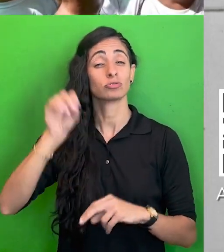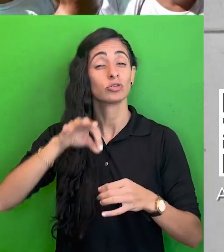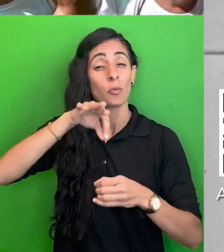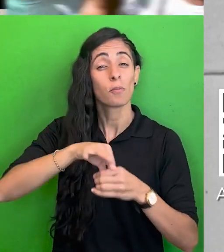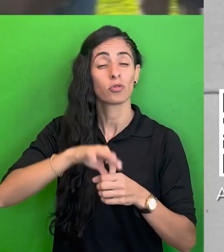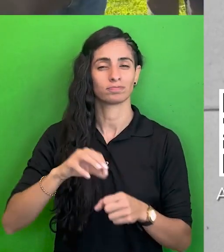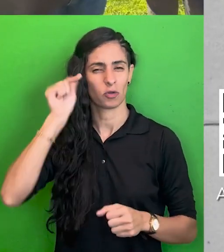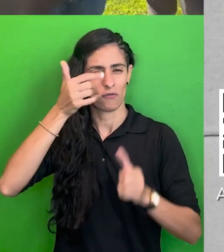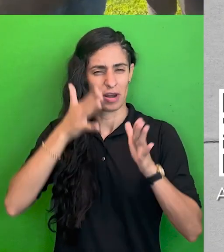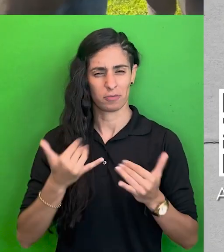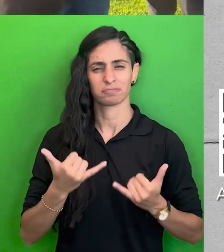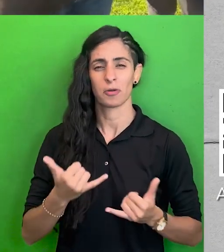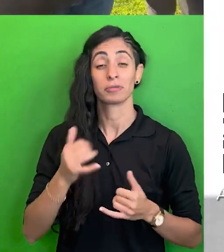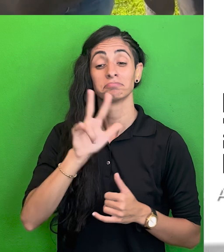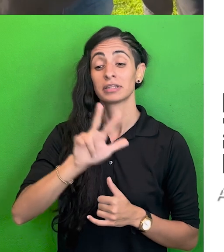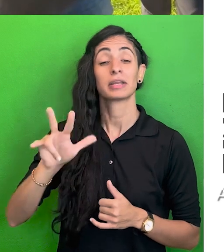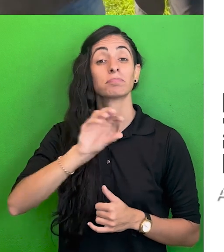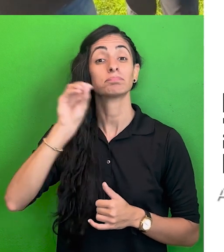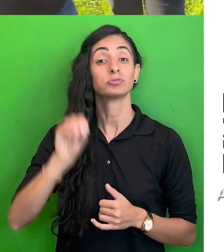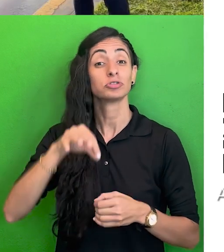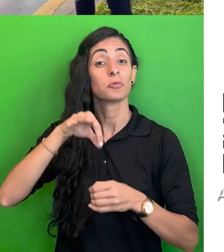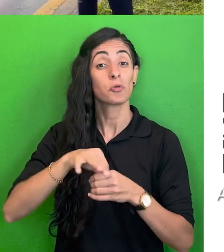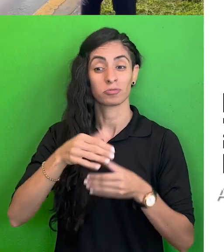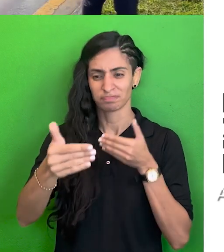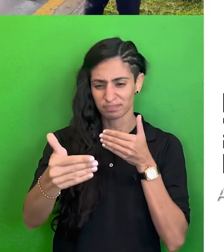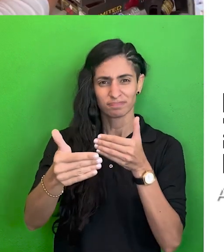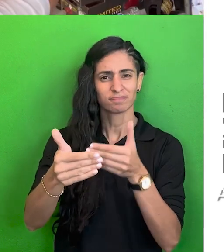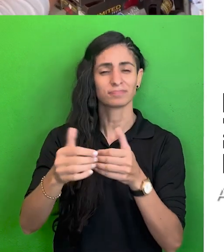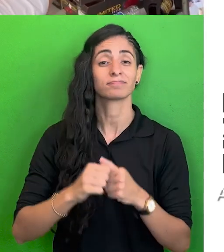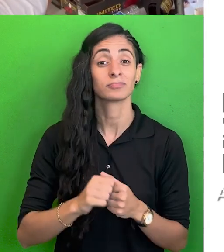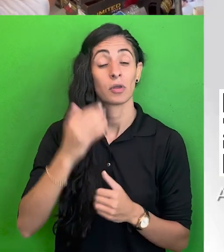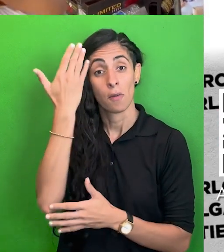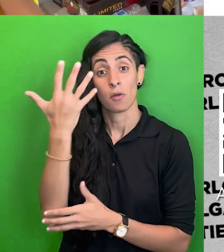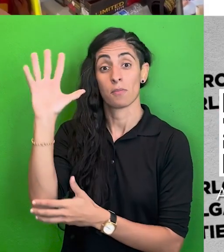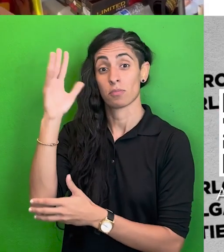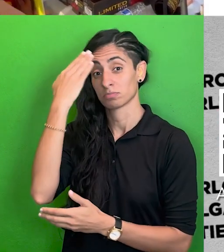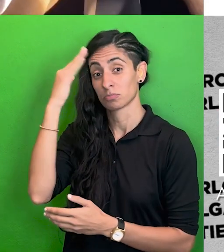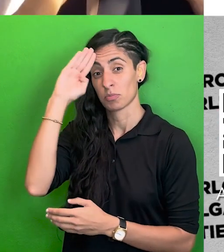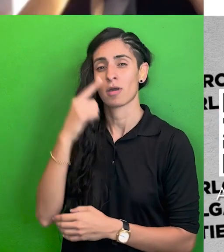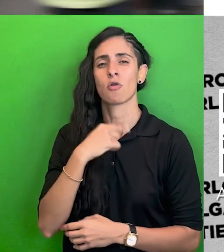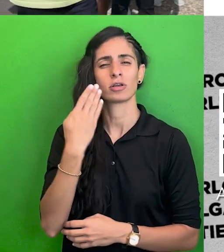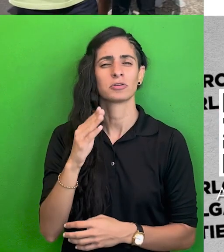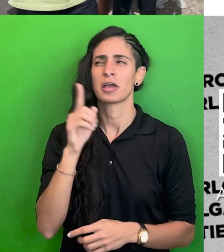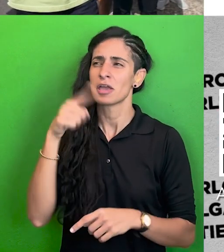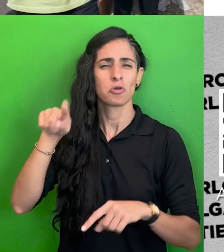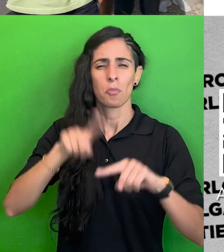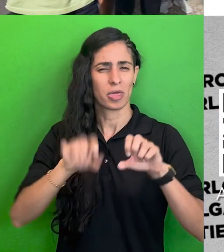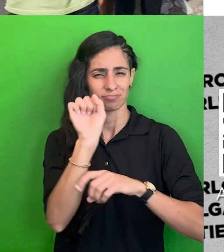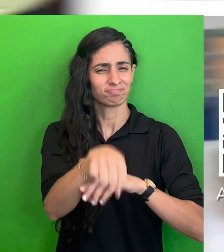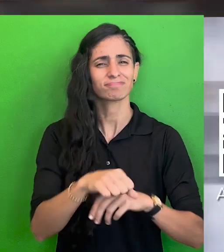los votos. El gobernador fue certificado con 33% de los votos. El bipartidismo rojo y azul no